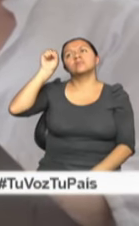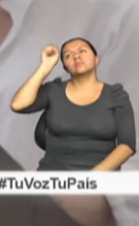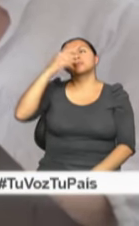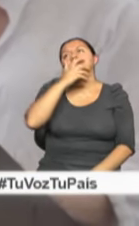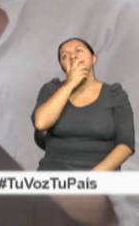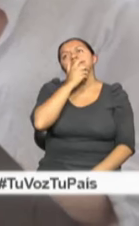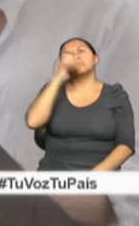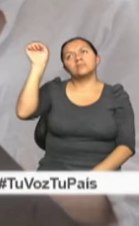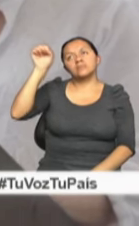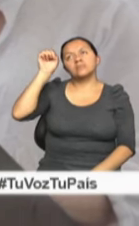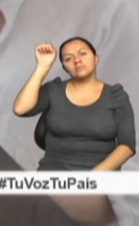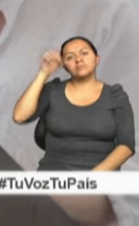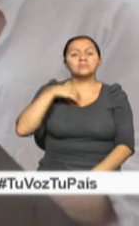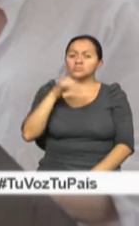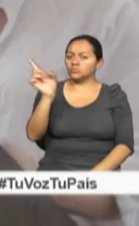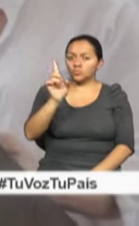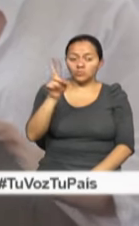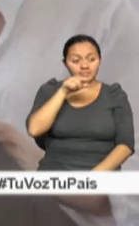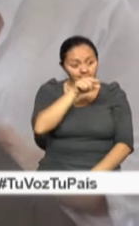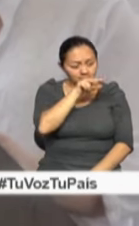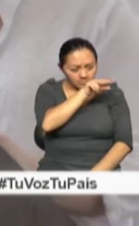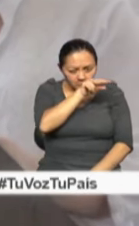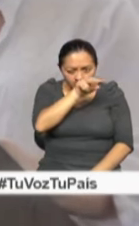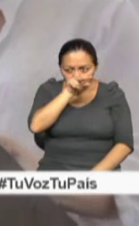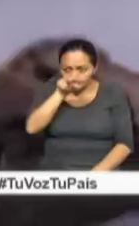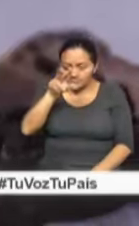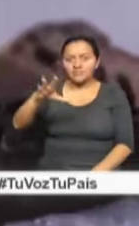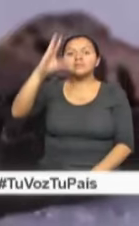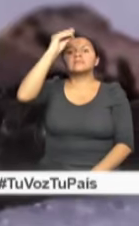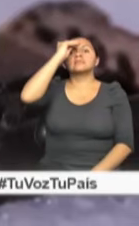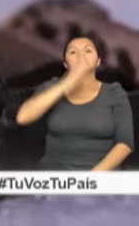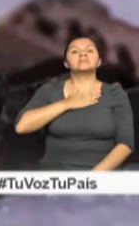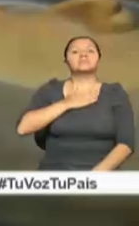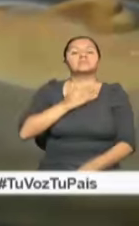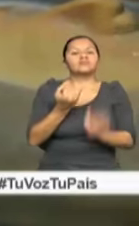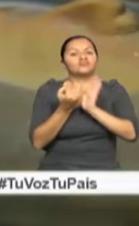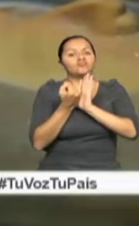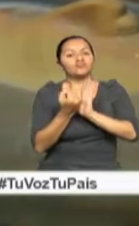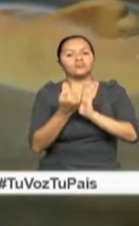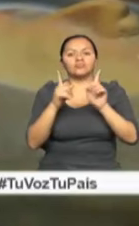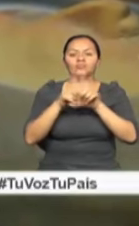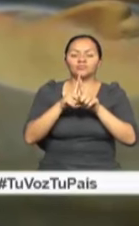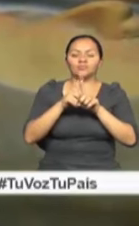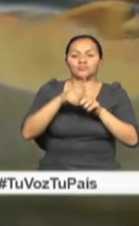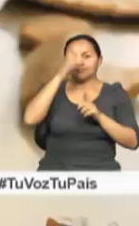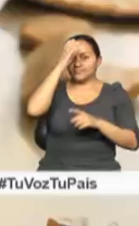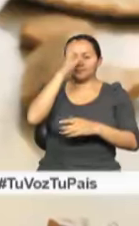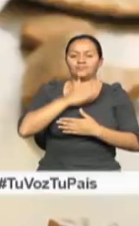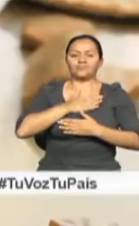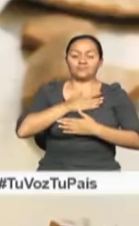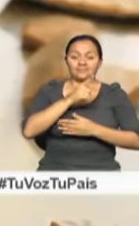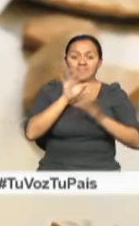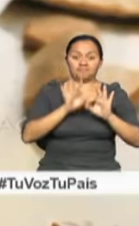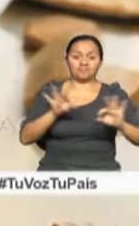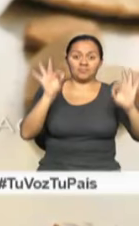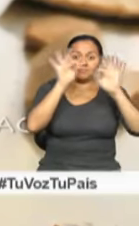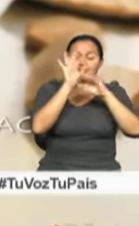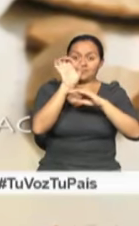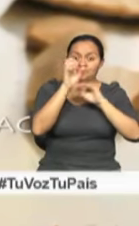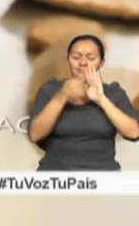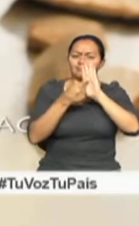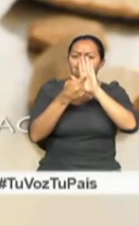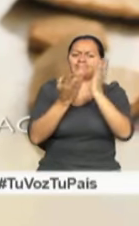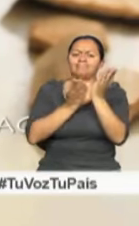cosas viejas, sino lugares donde hay emoción. Este espacio cultural de gran importancia para el país está al servicio de